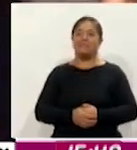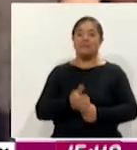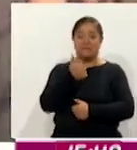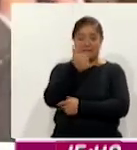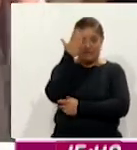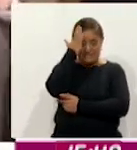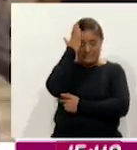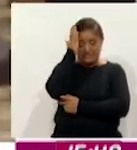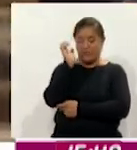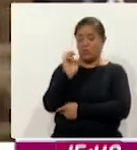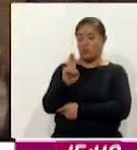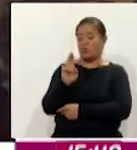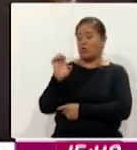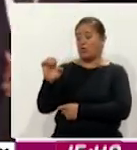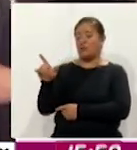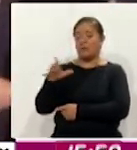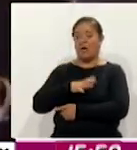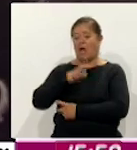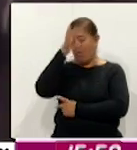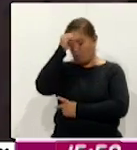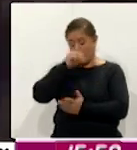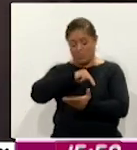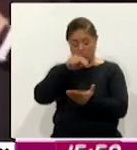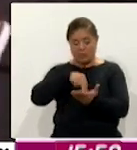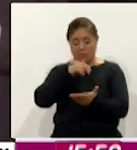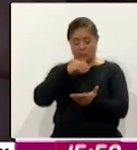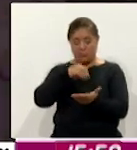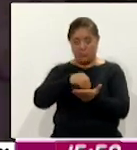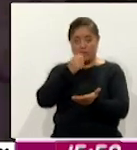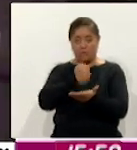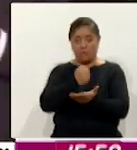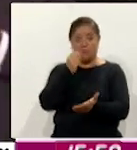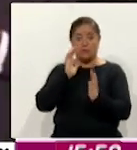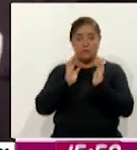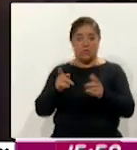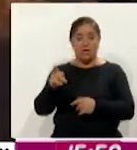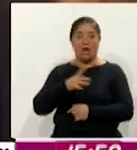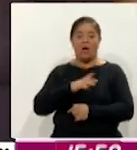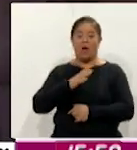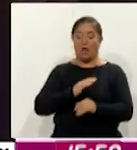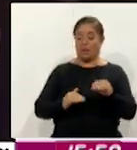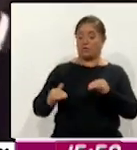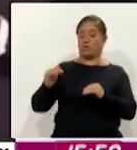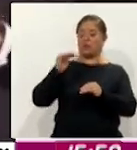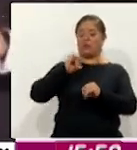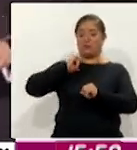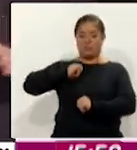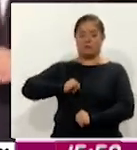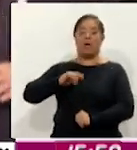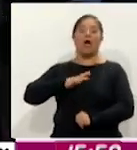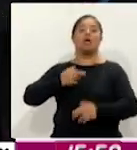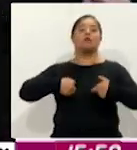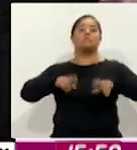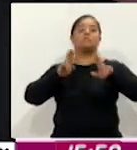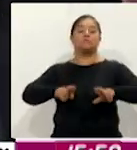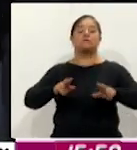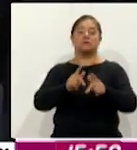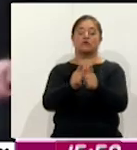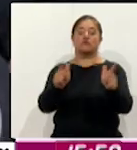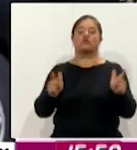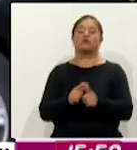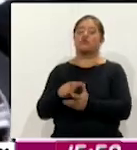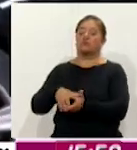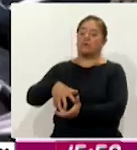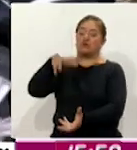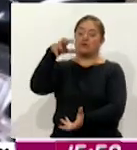6 líderes de la Unión Europea han sellado un acuerdo preliminar para asignar los altos cargos tras las elecciones. Son los representantes de los partidos